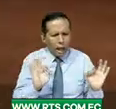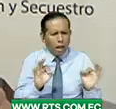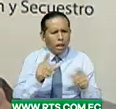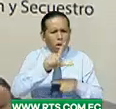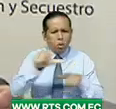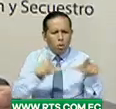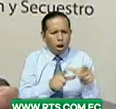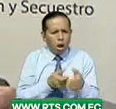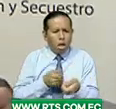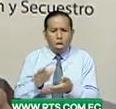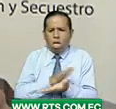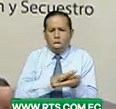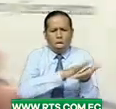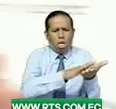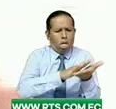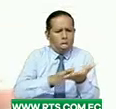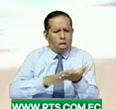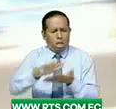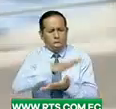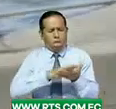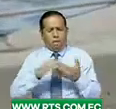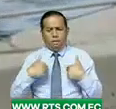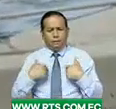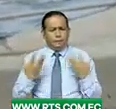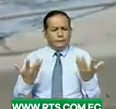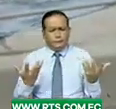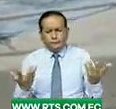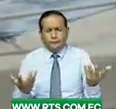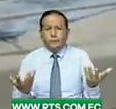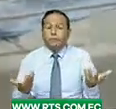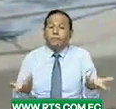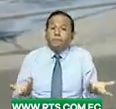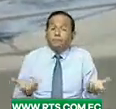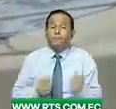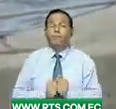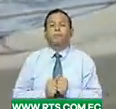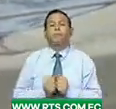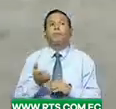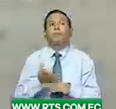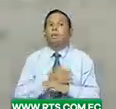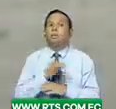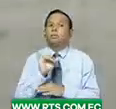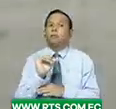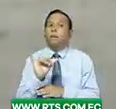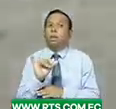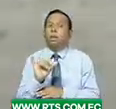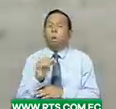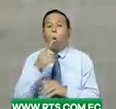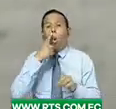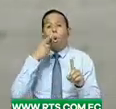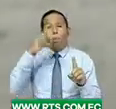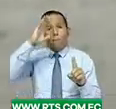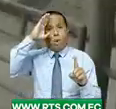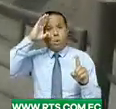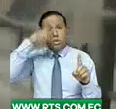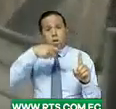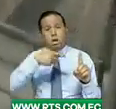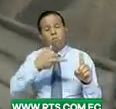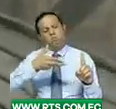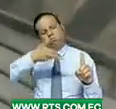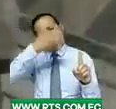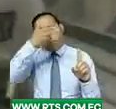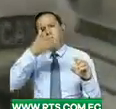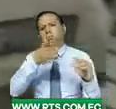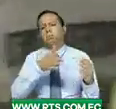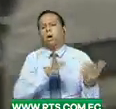ha manipulado de una forma directa toda la escena. El sábado ejecutaron a un policía en la vía